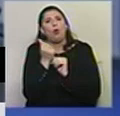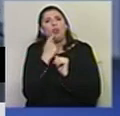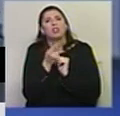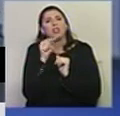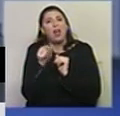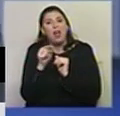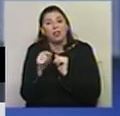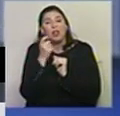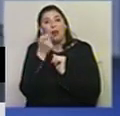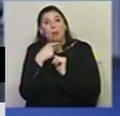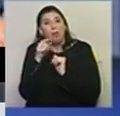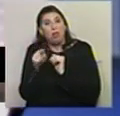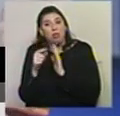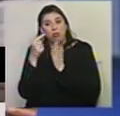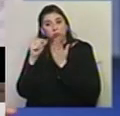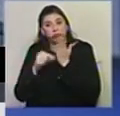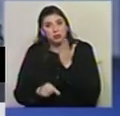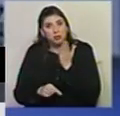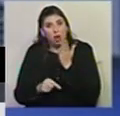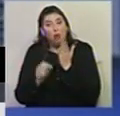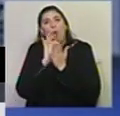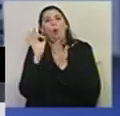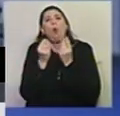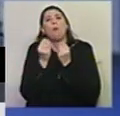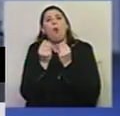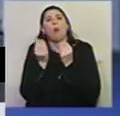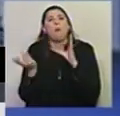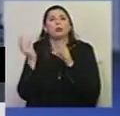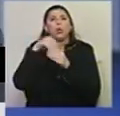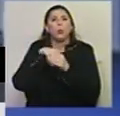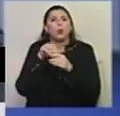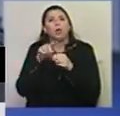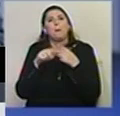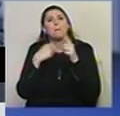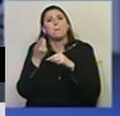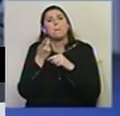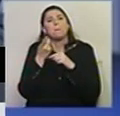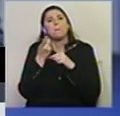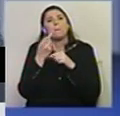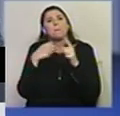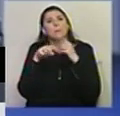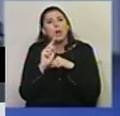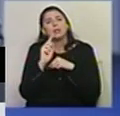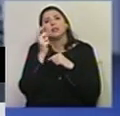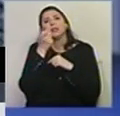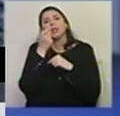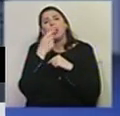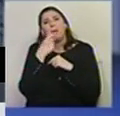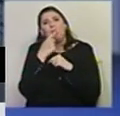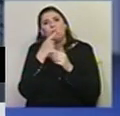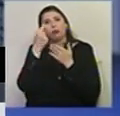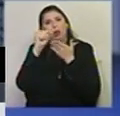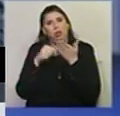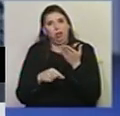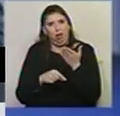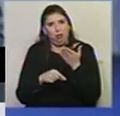de medicamentos o vamos a incorporar otras variables en la mirada que tengamos sobre este asunto? Algunos de los temas que, repito, van a